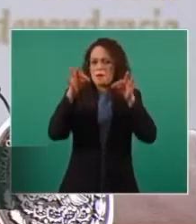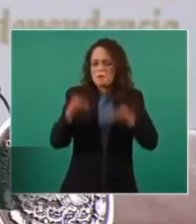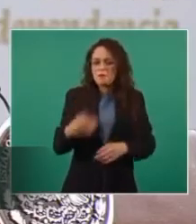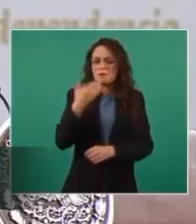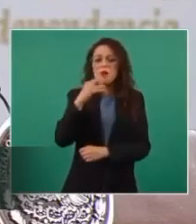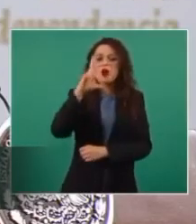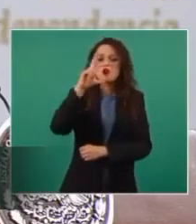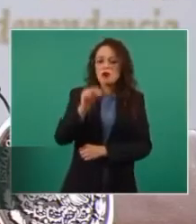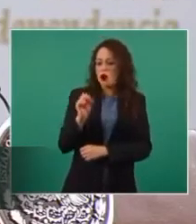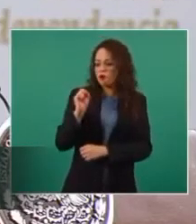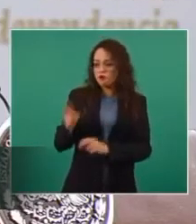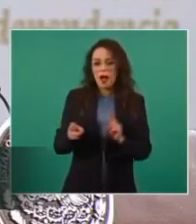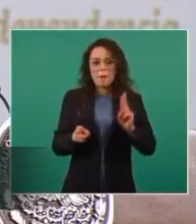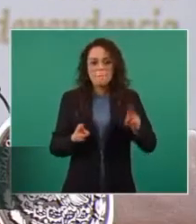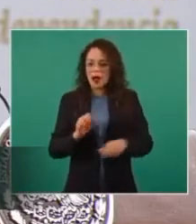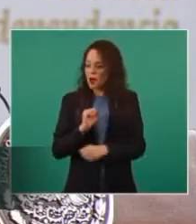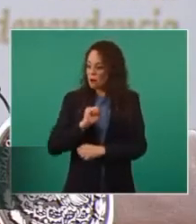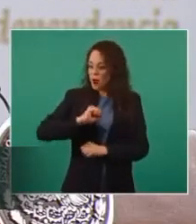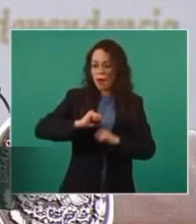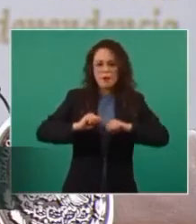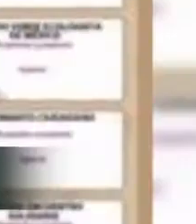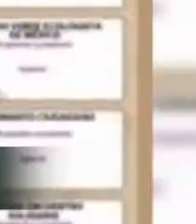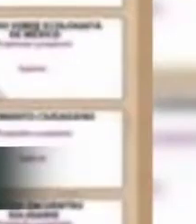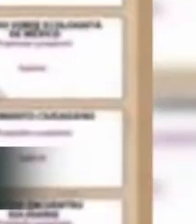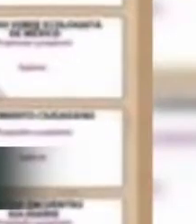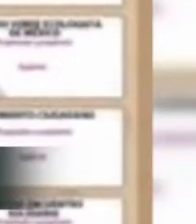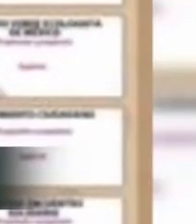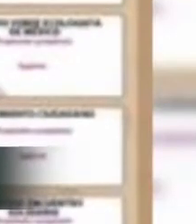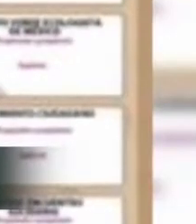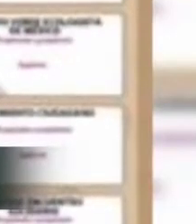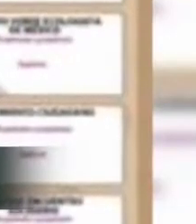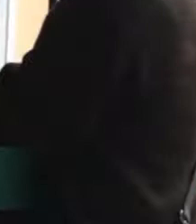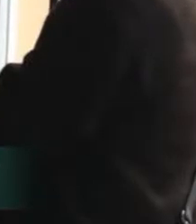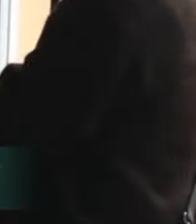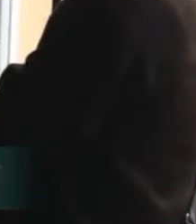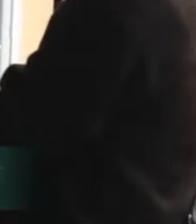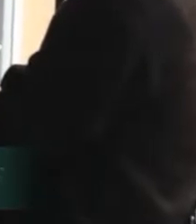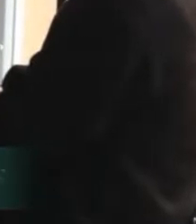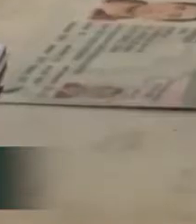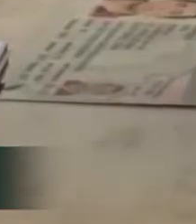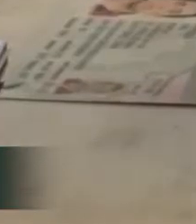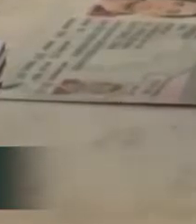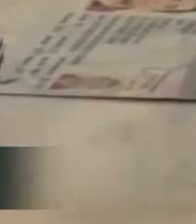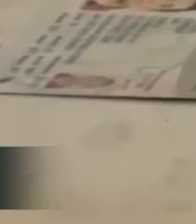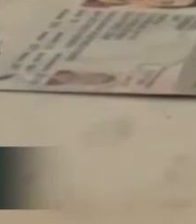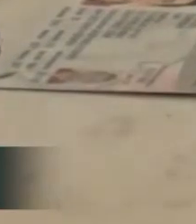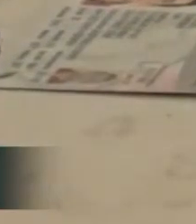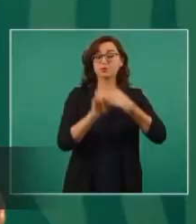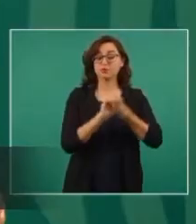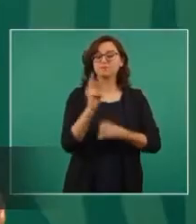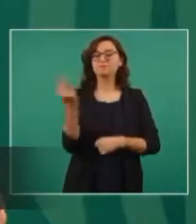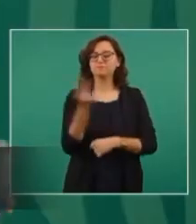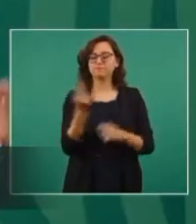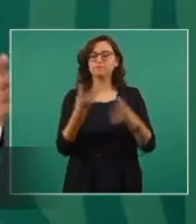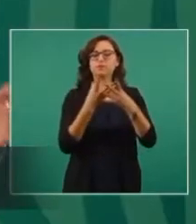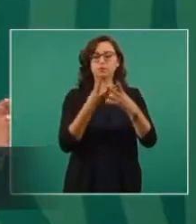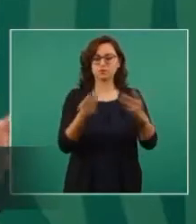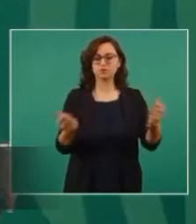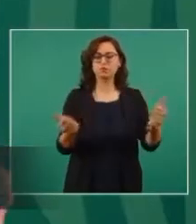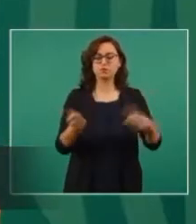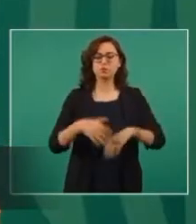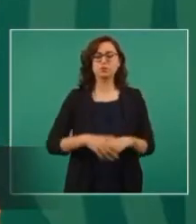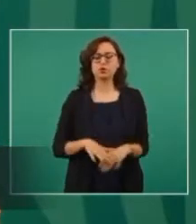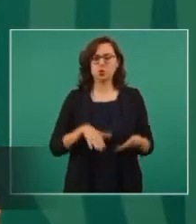adversarios a no enojarse ni perder el sentido del humor ante lo que estén viendo en las encuestas. aseveró que su partido Morena conservará